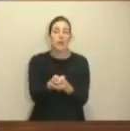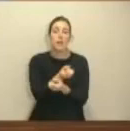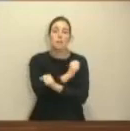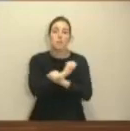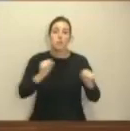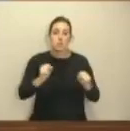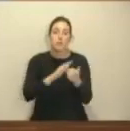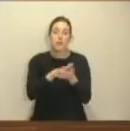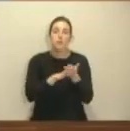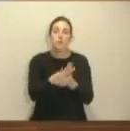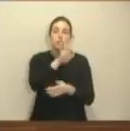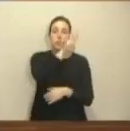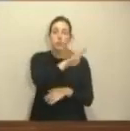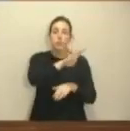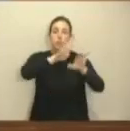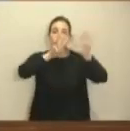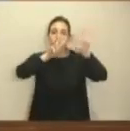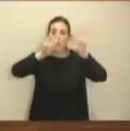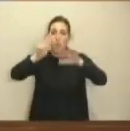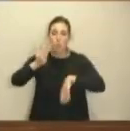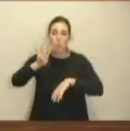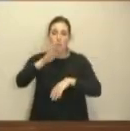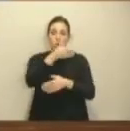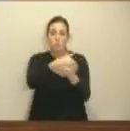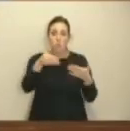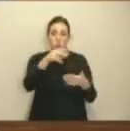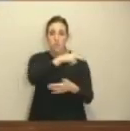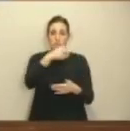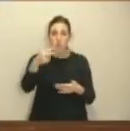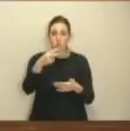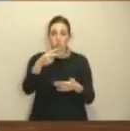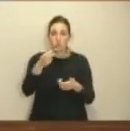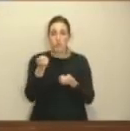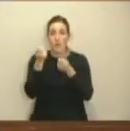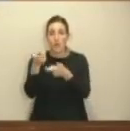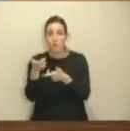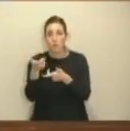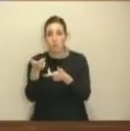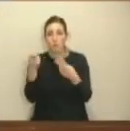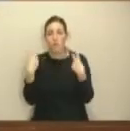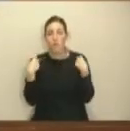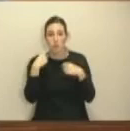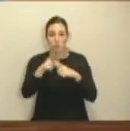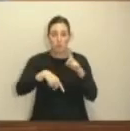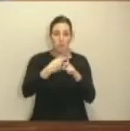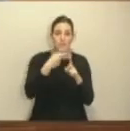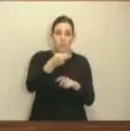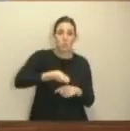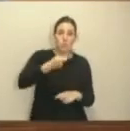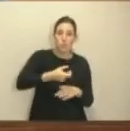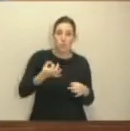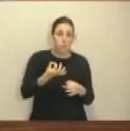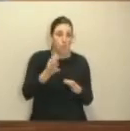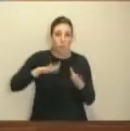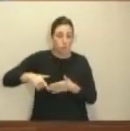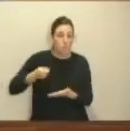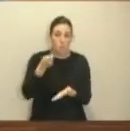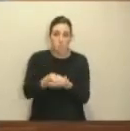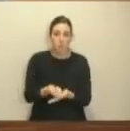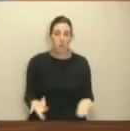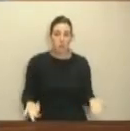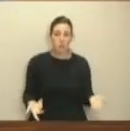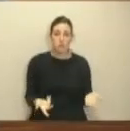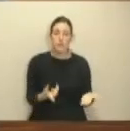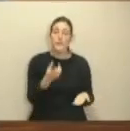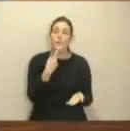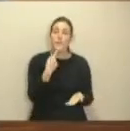de 484 millones de euros entre gastos financieros y amortización que va a haber que pagar. Y usted dice,